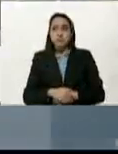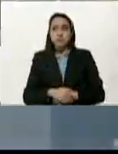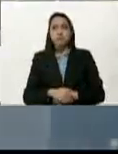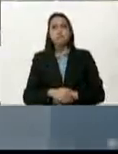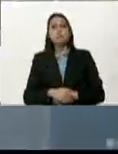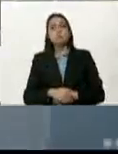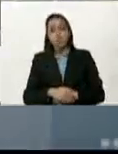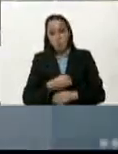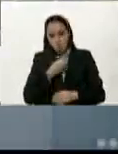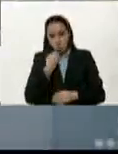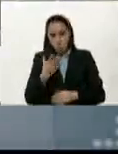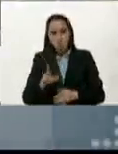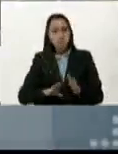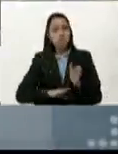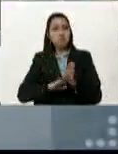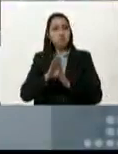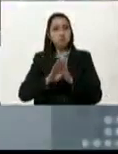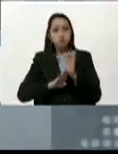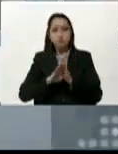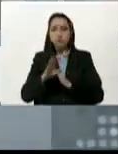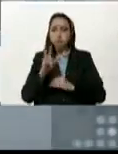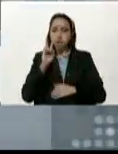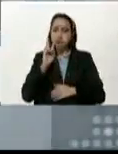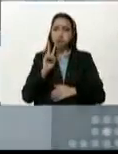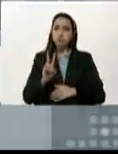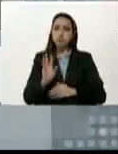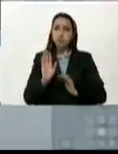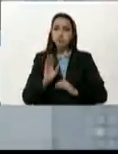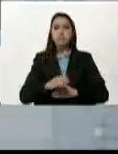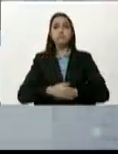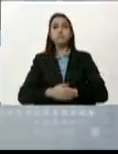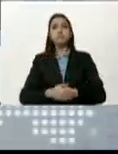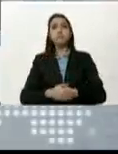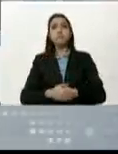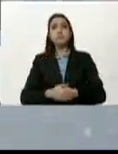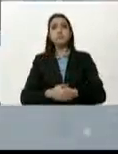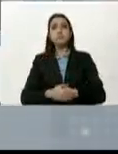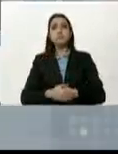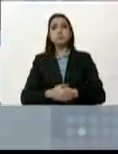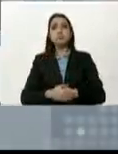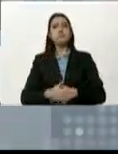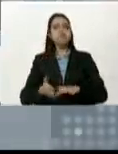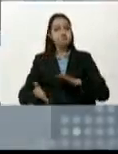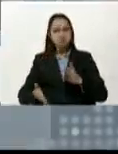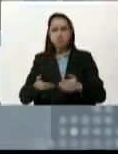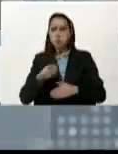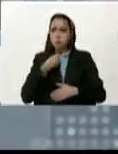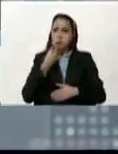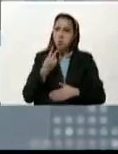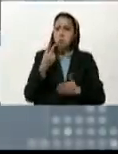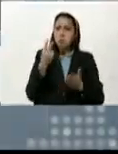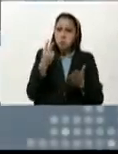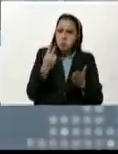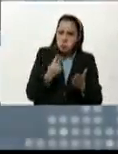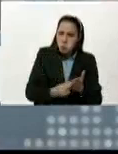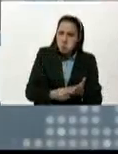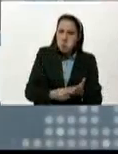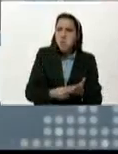buen rendimiento un rendimiento promedio bueno son 2000